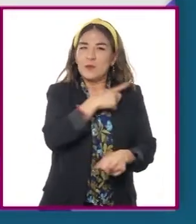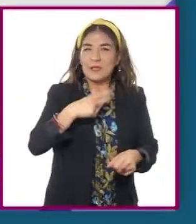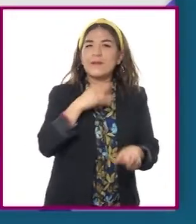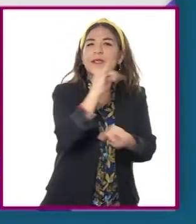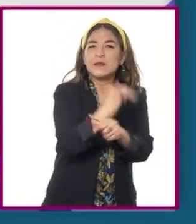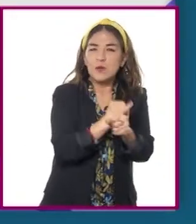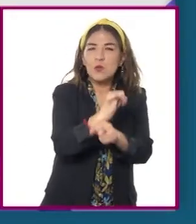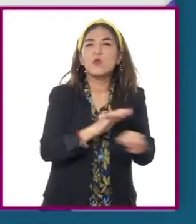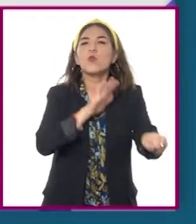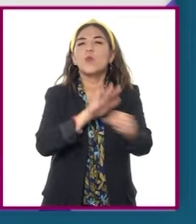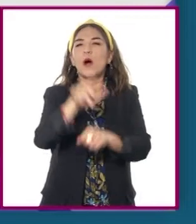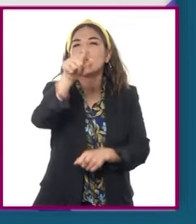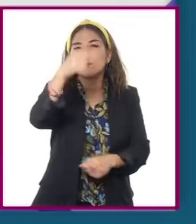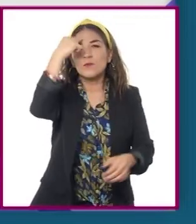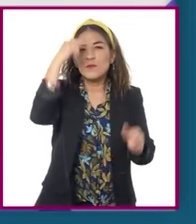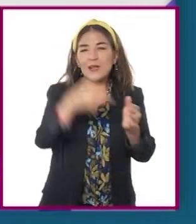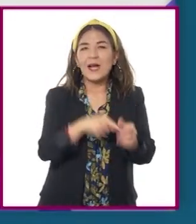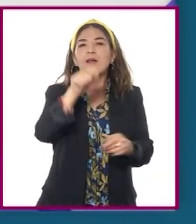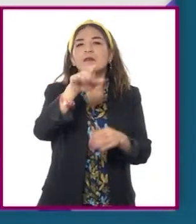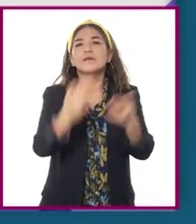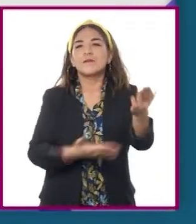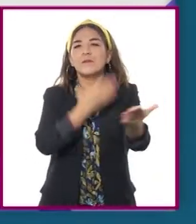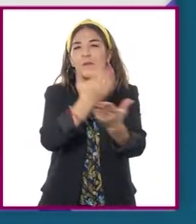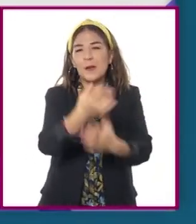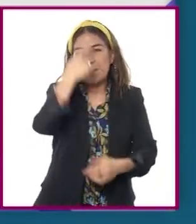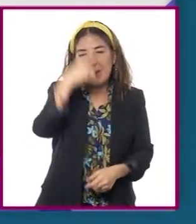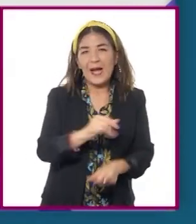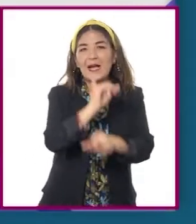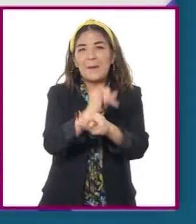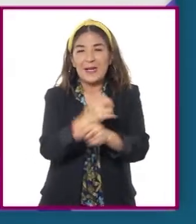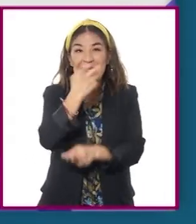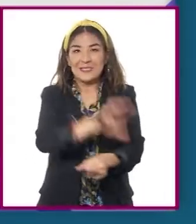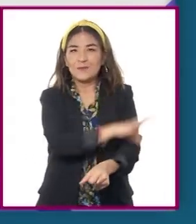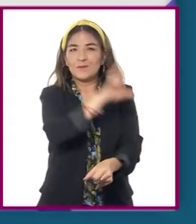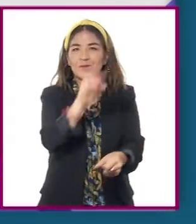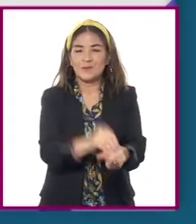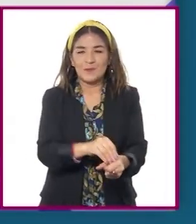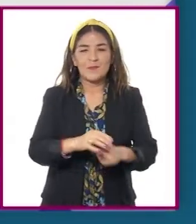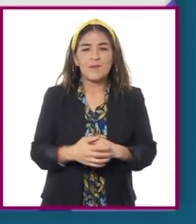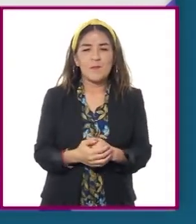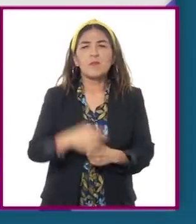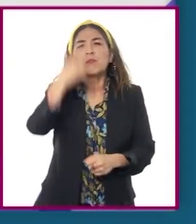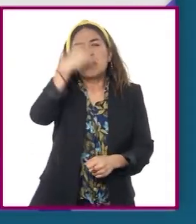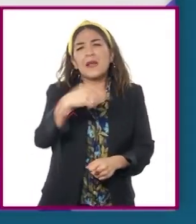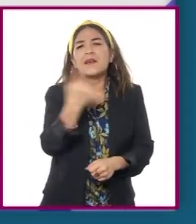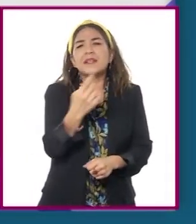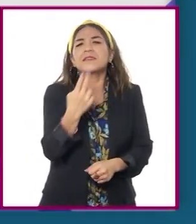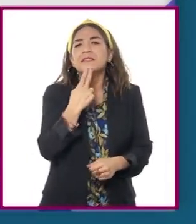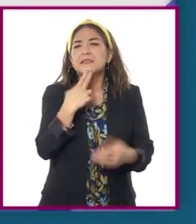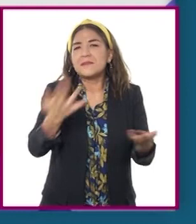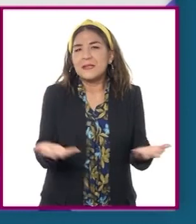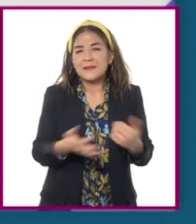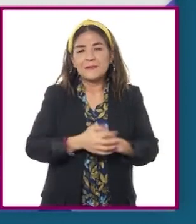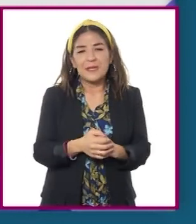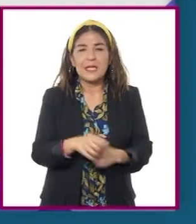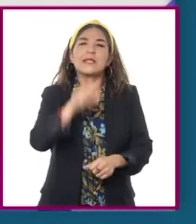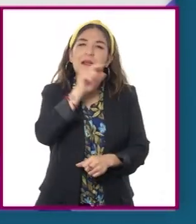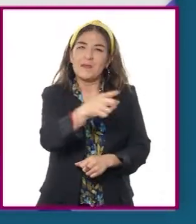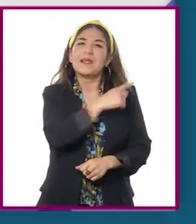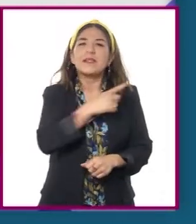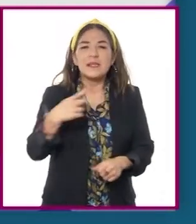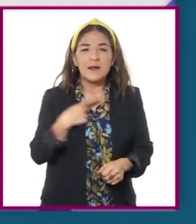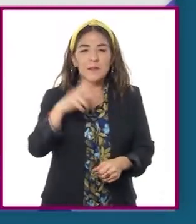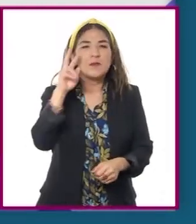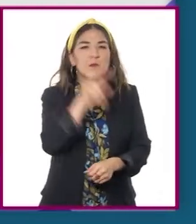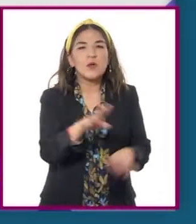o cuáles creen que serán los propósitos de investigar todo esto? ¿Para qué nos va a servir? También debemos contar